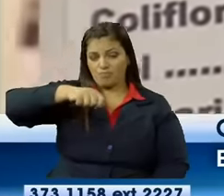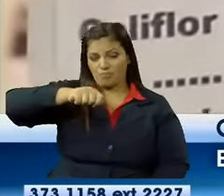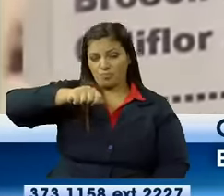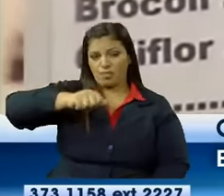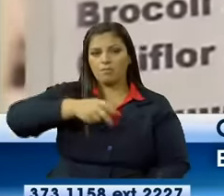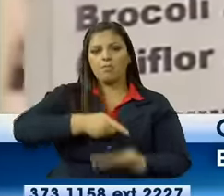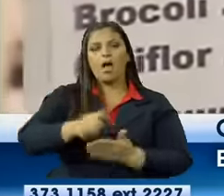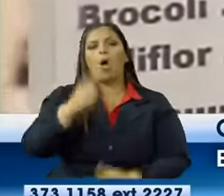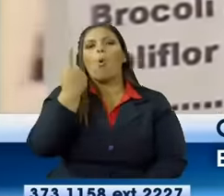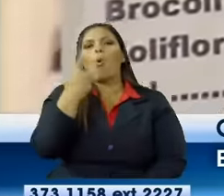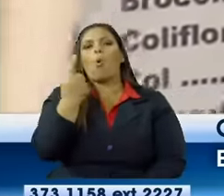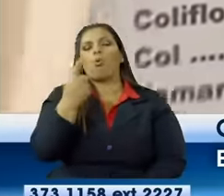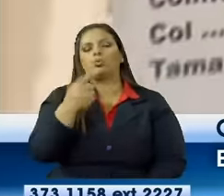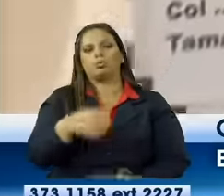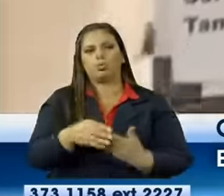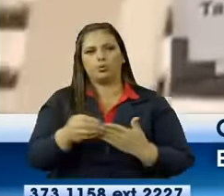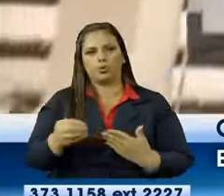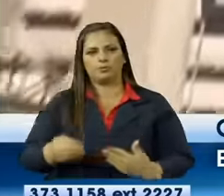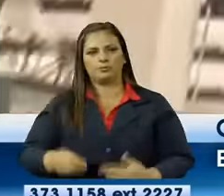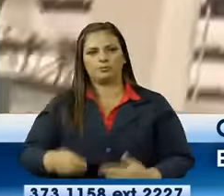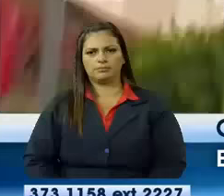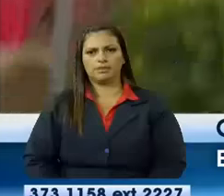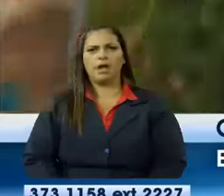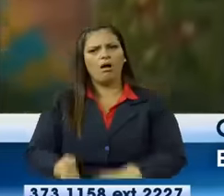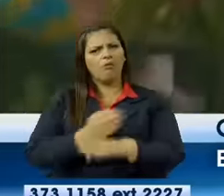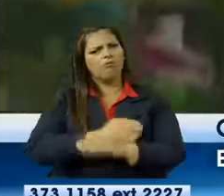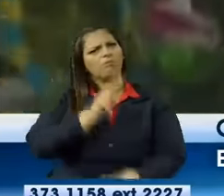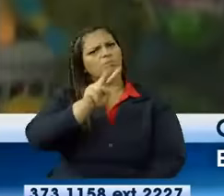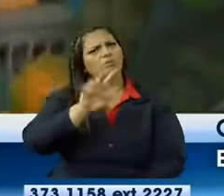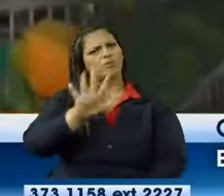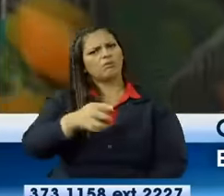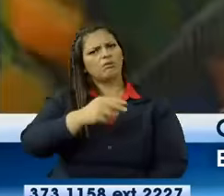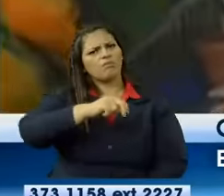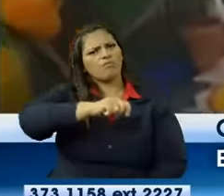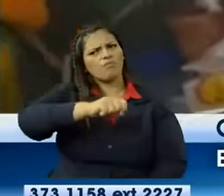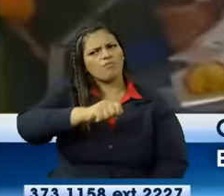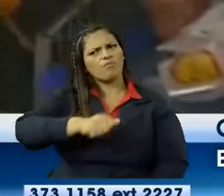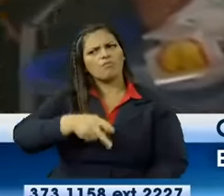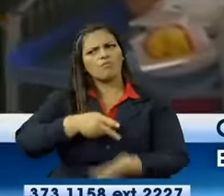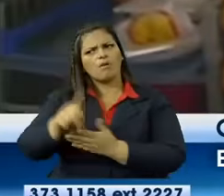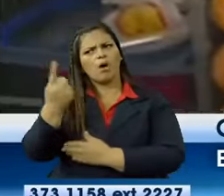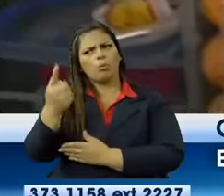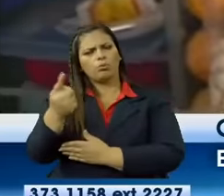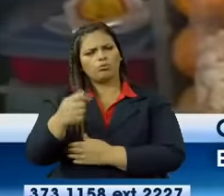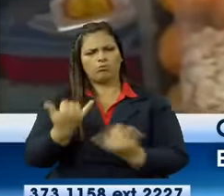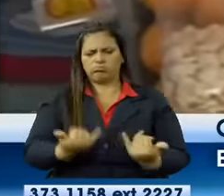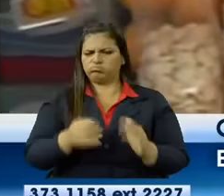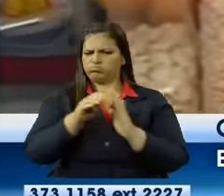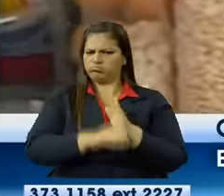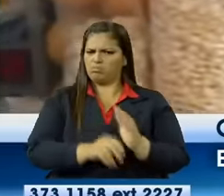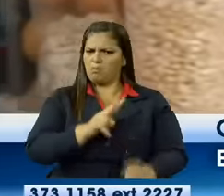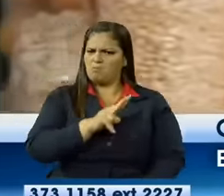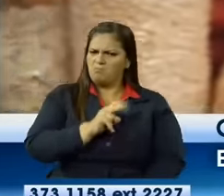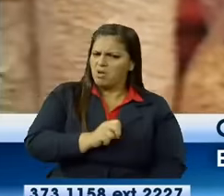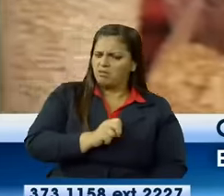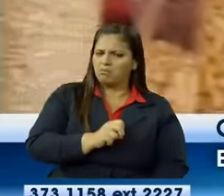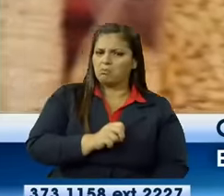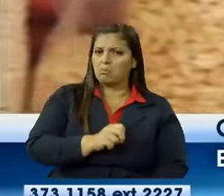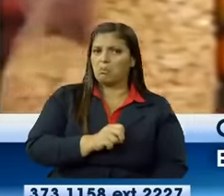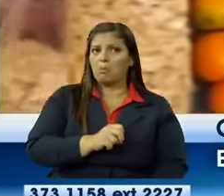25 por 1 dólar. Eso sí veo que se ha incrementado un poco en cuanto a ese tipo de